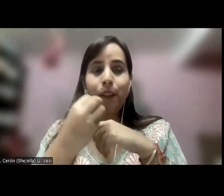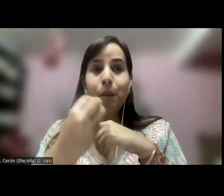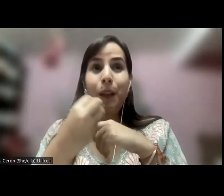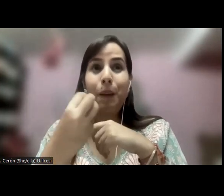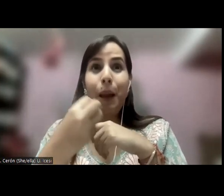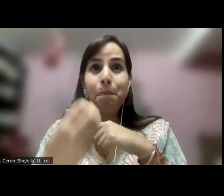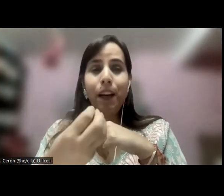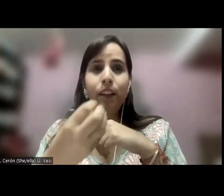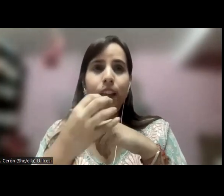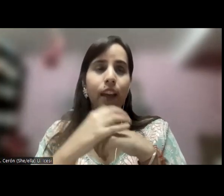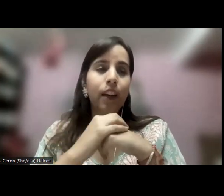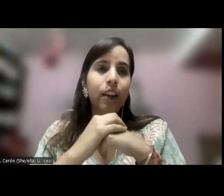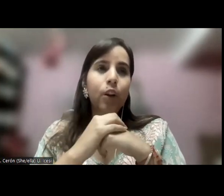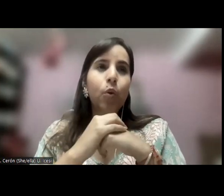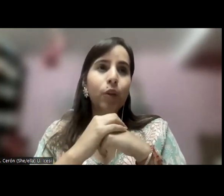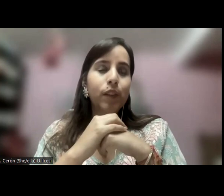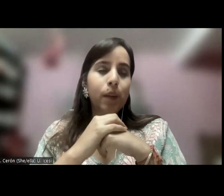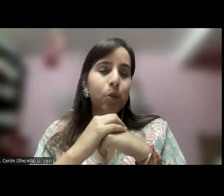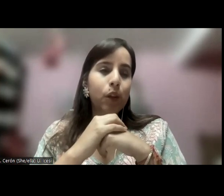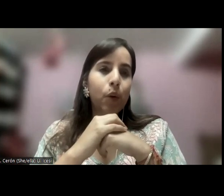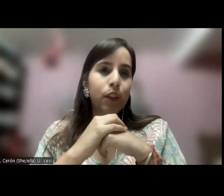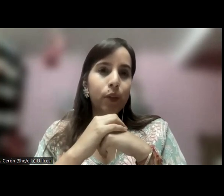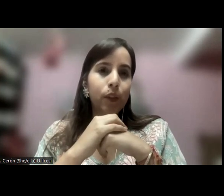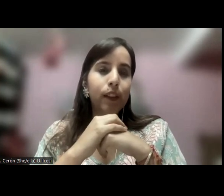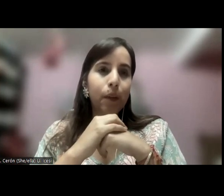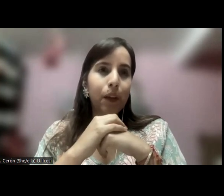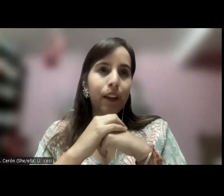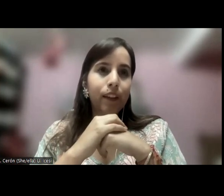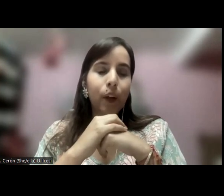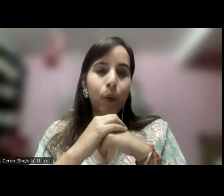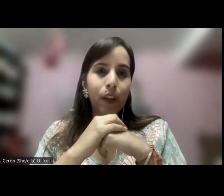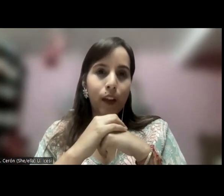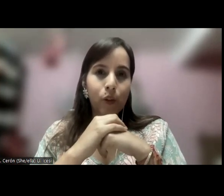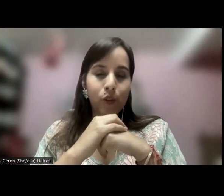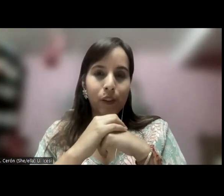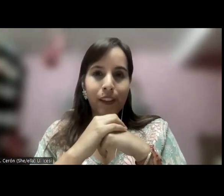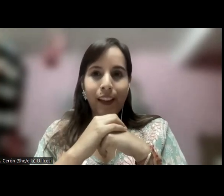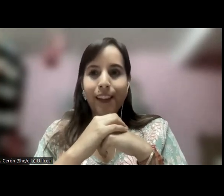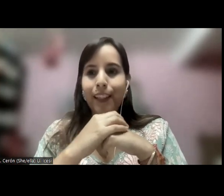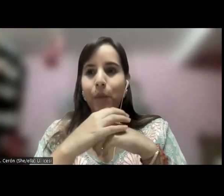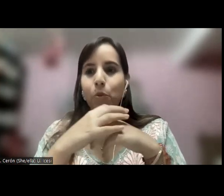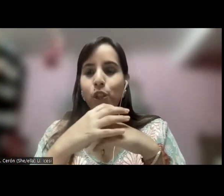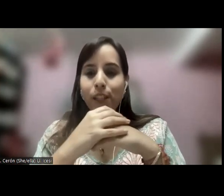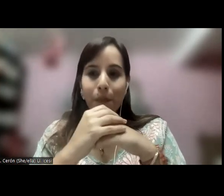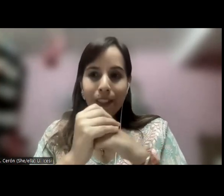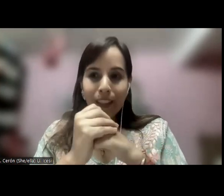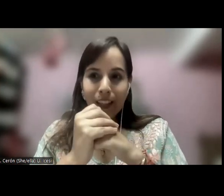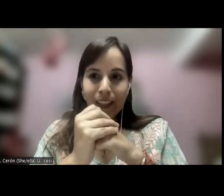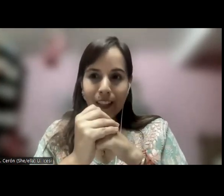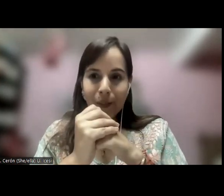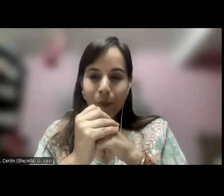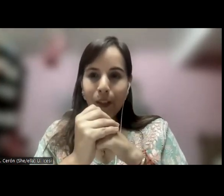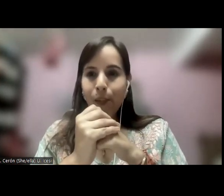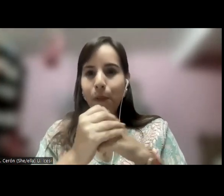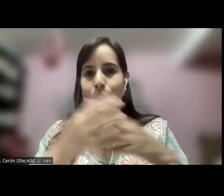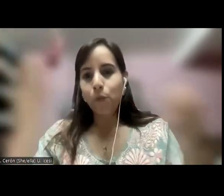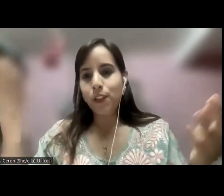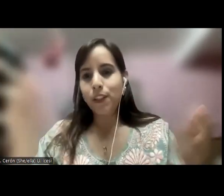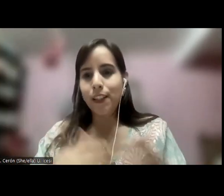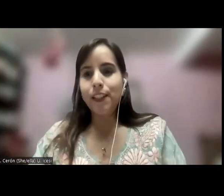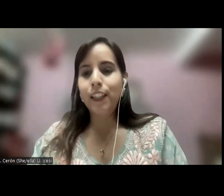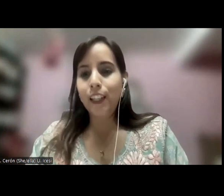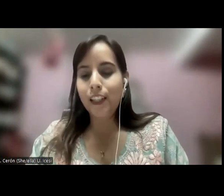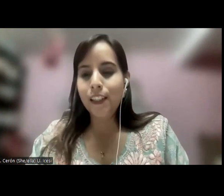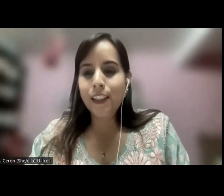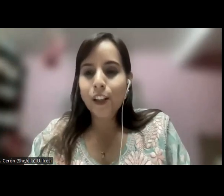en en la práctica cuando estemos abordando el tema de cuidados Así que muchísimas gracias por el espacio